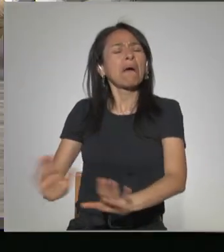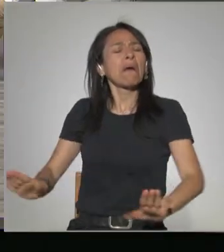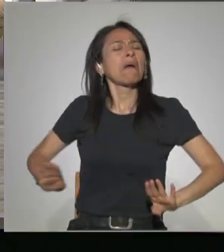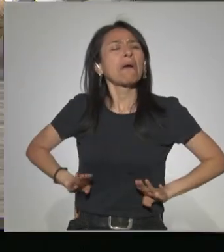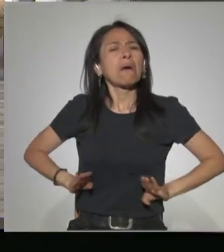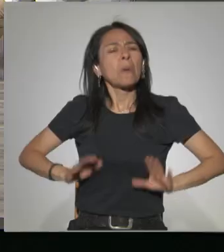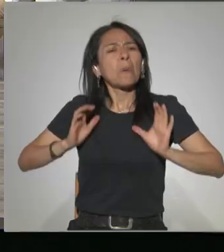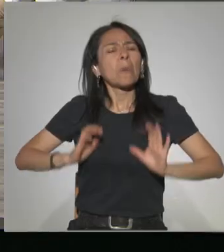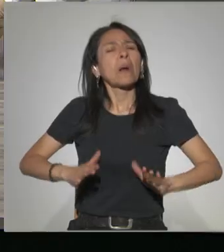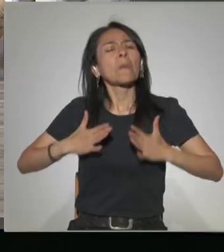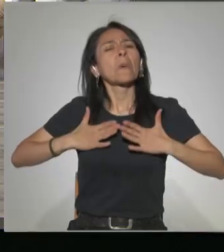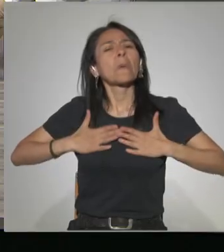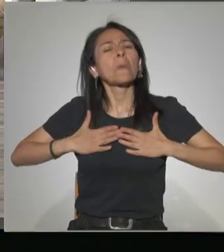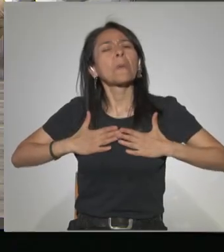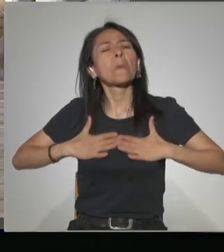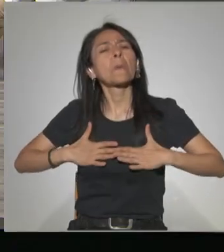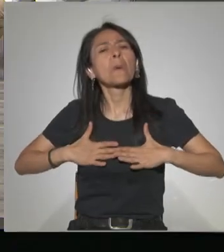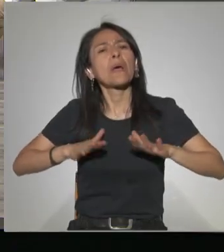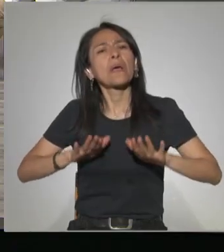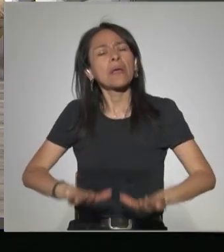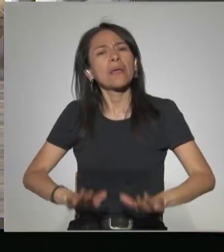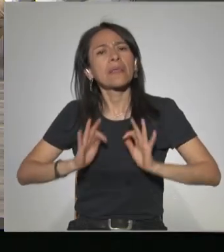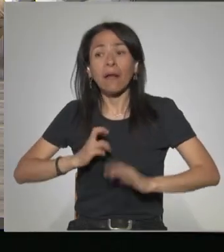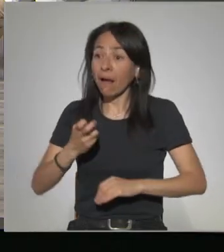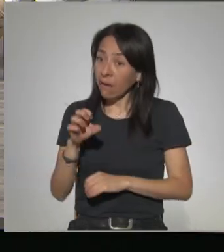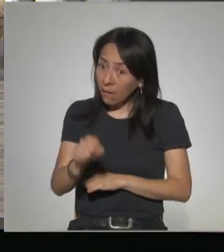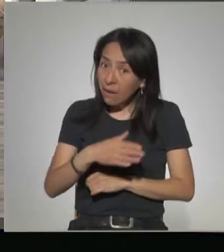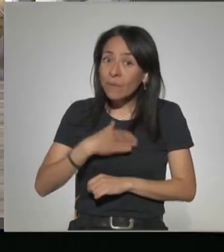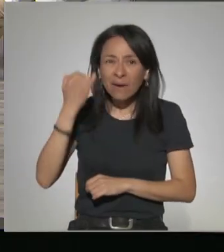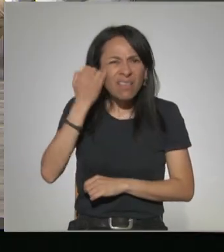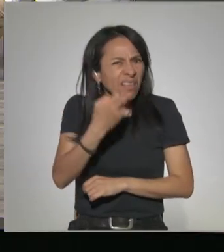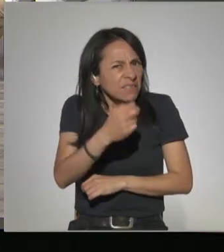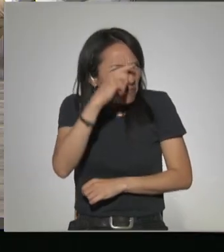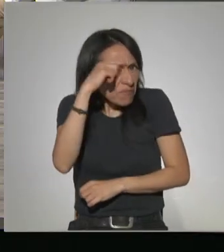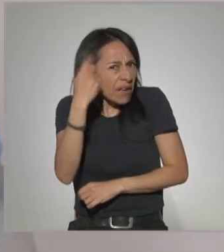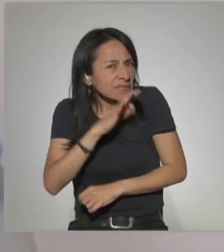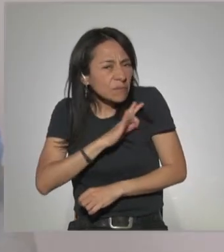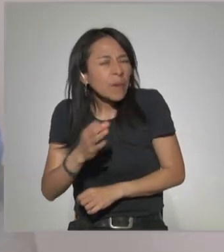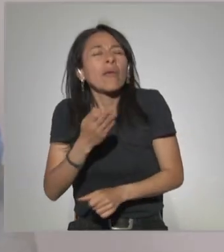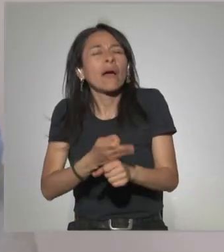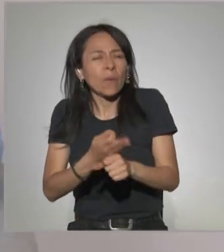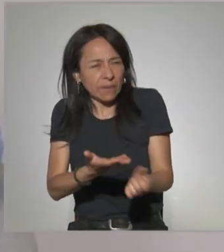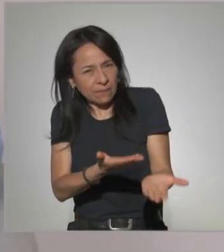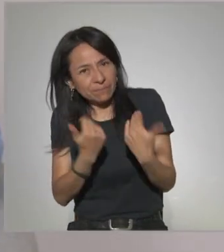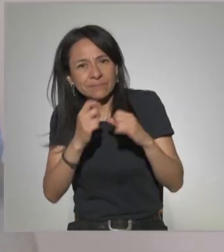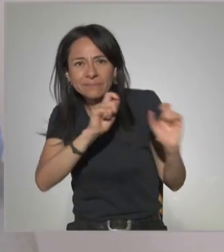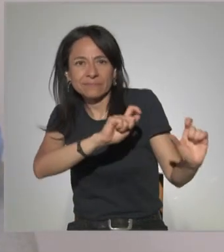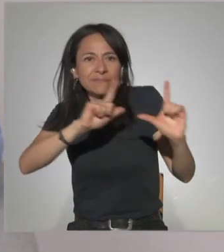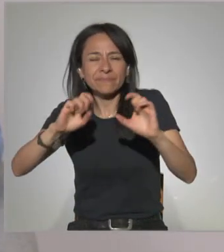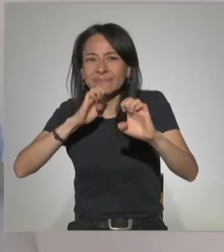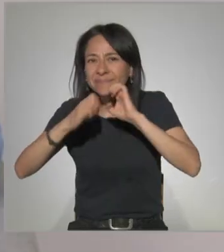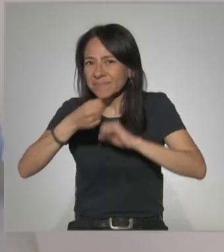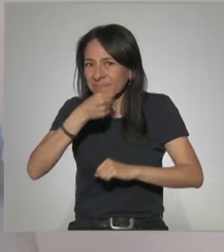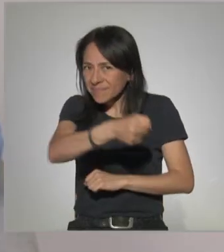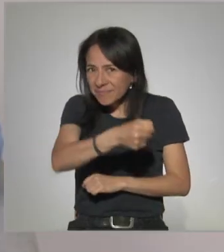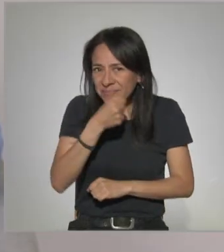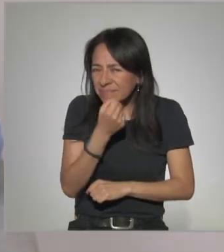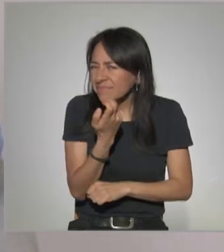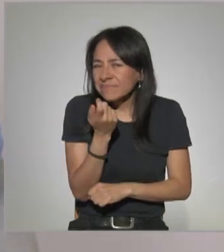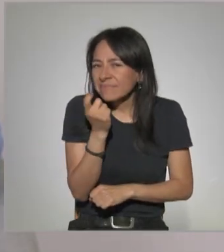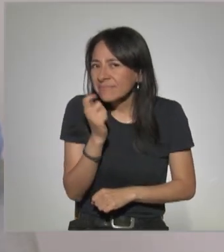pues bueno, ahora están es fácil ya encontrar todas estas cosas, ¿no? Sí. Oigan, acompáñenme a ver la siguiente entrevista. Vamos a